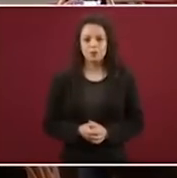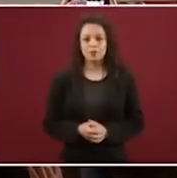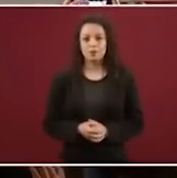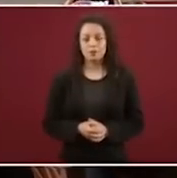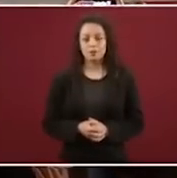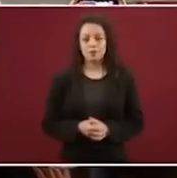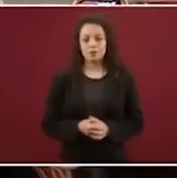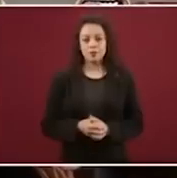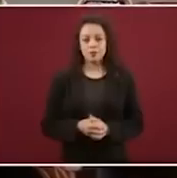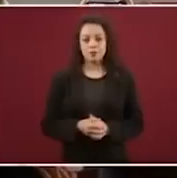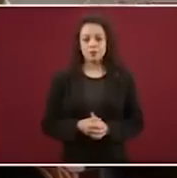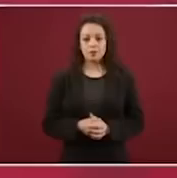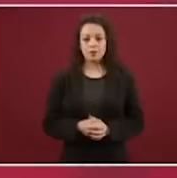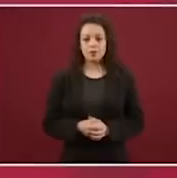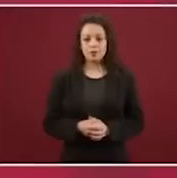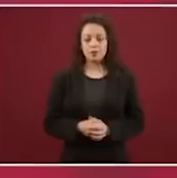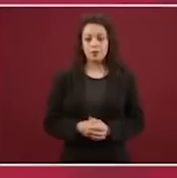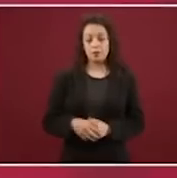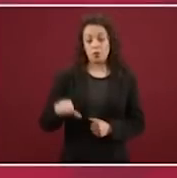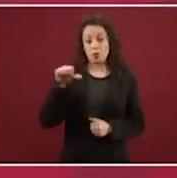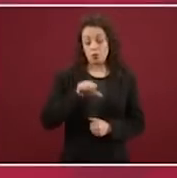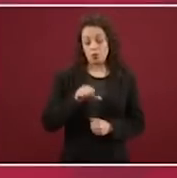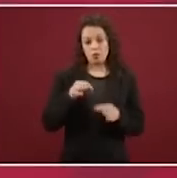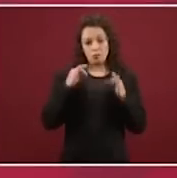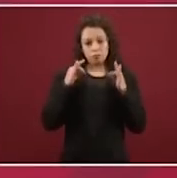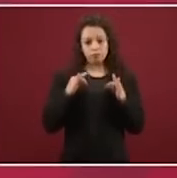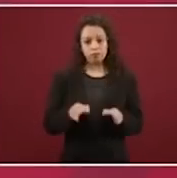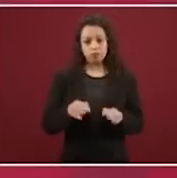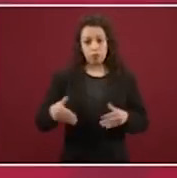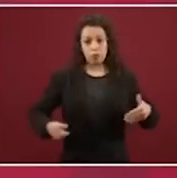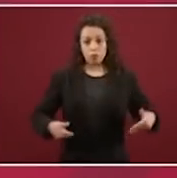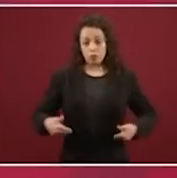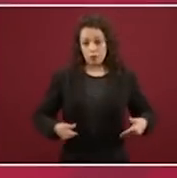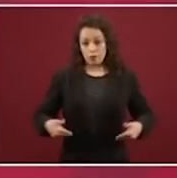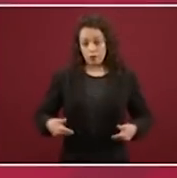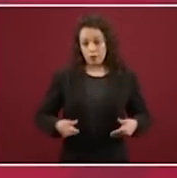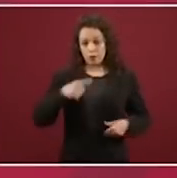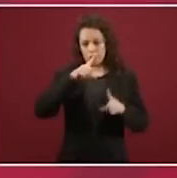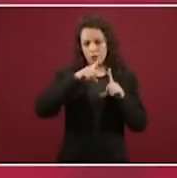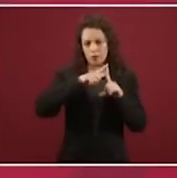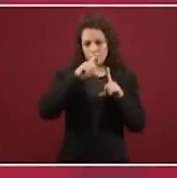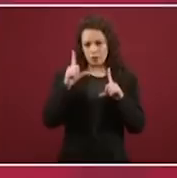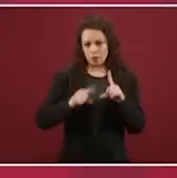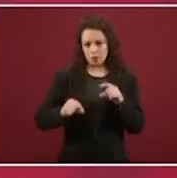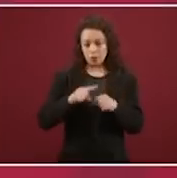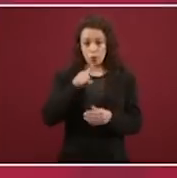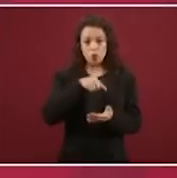participar en el acto oficial en el Teatro de la República en